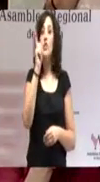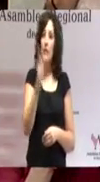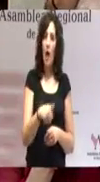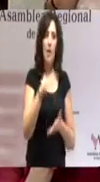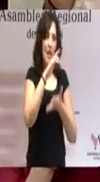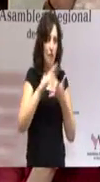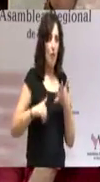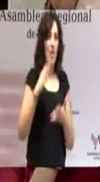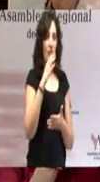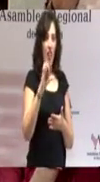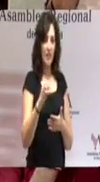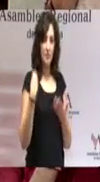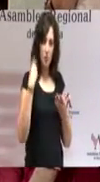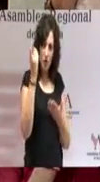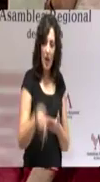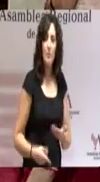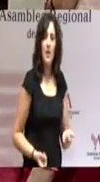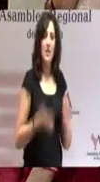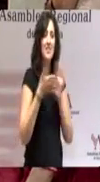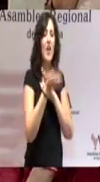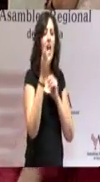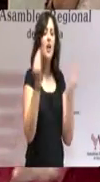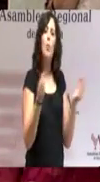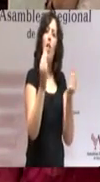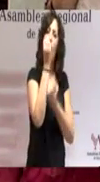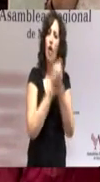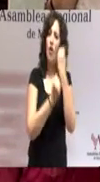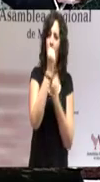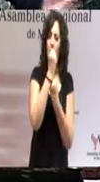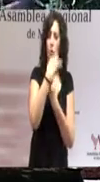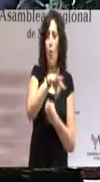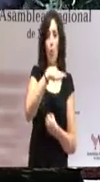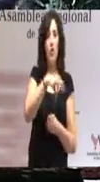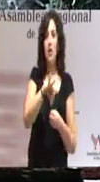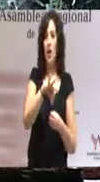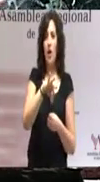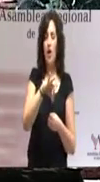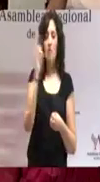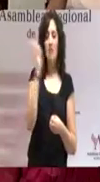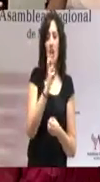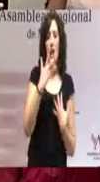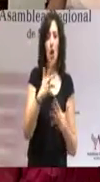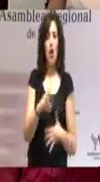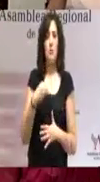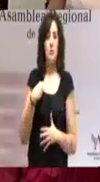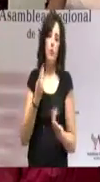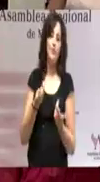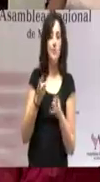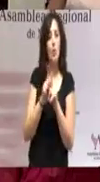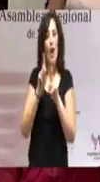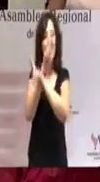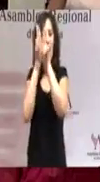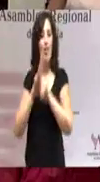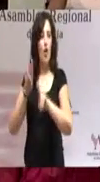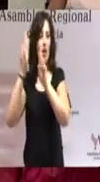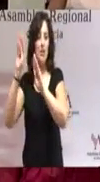CES, porque usted habla de que la recuperación única y exclusivamente se debe a los factores